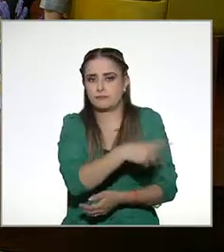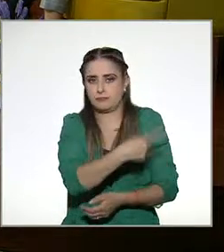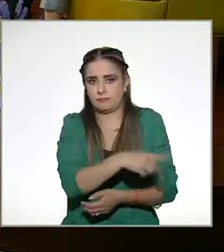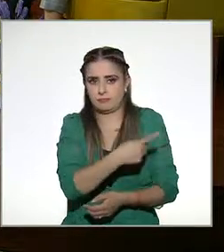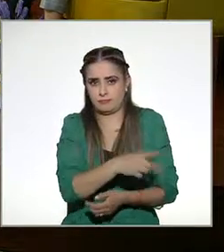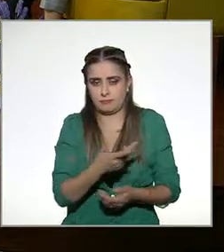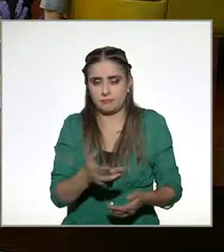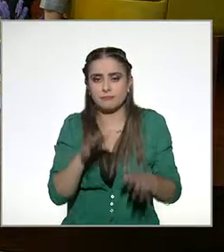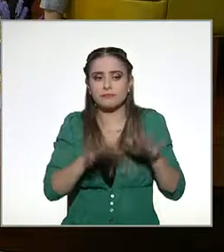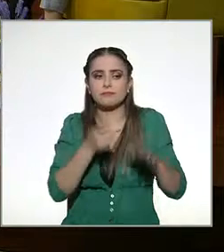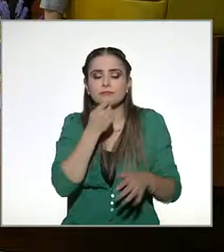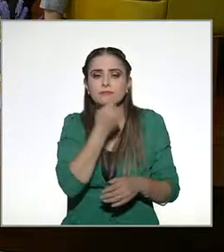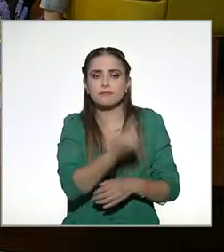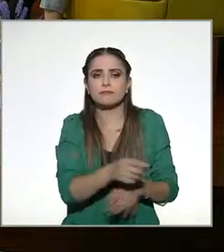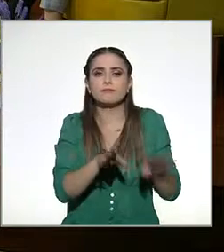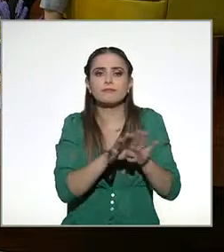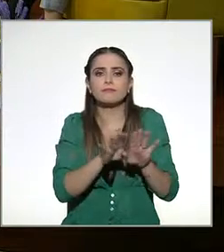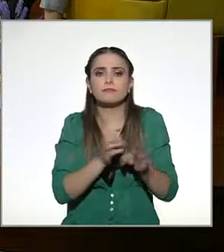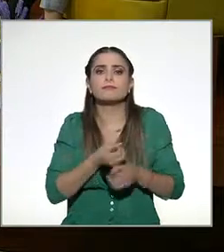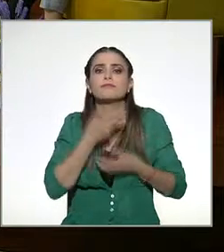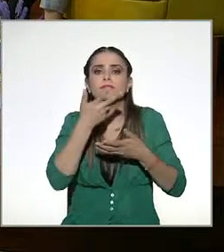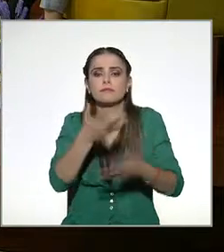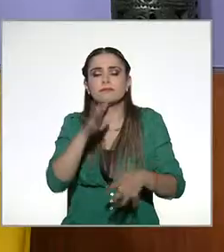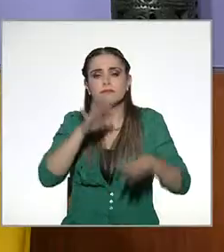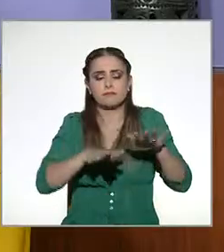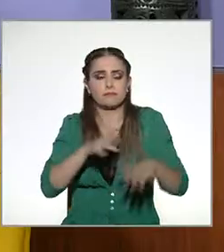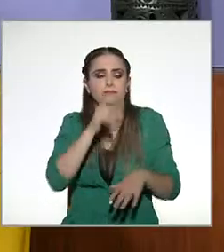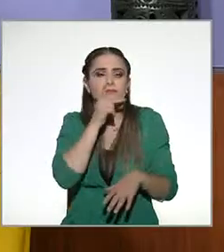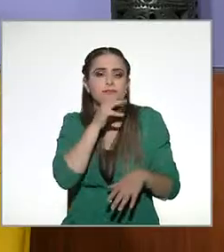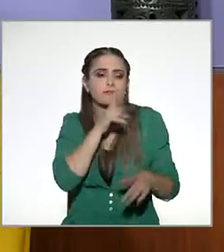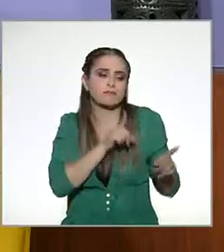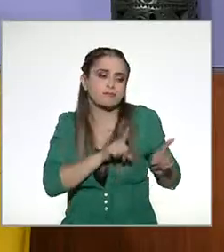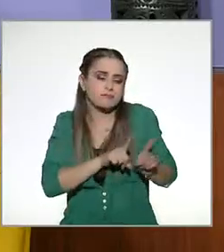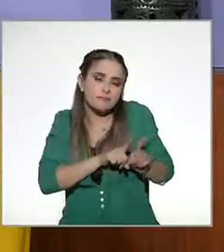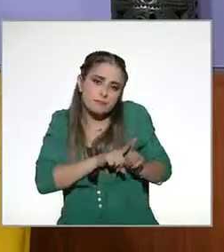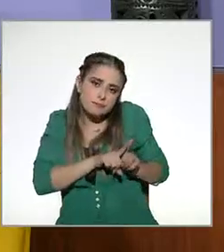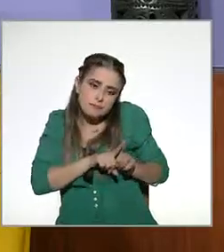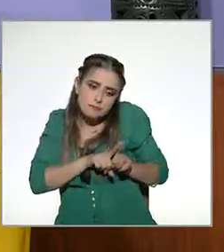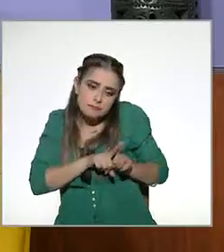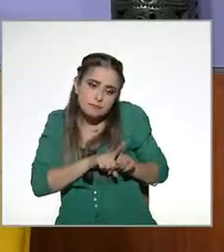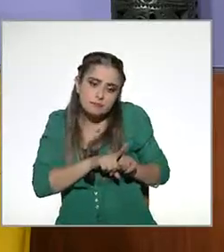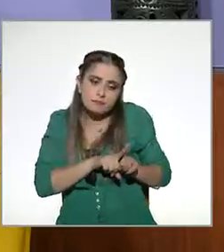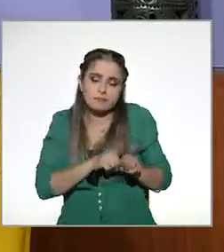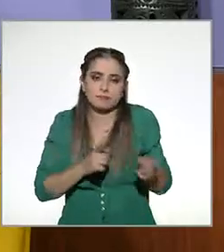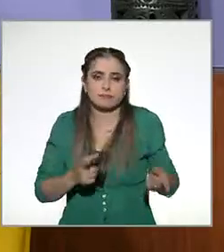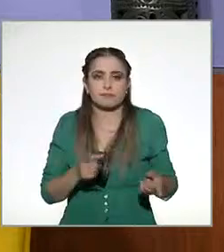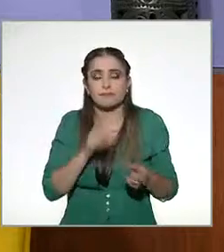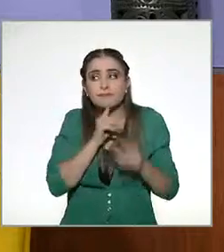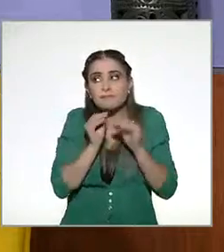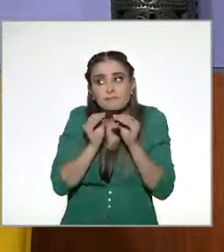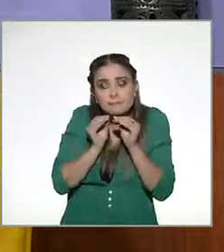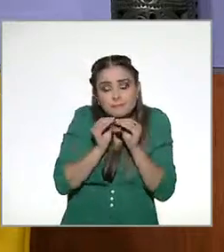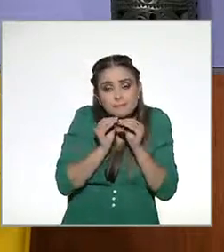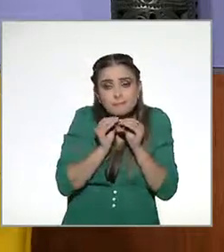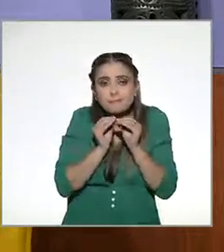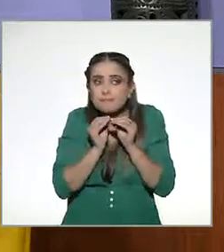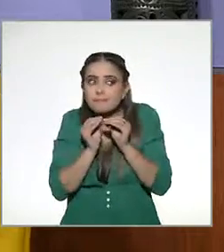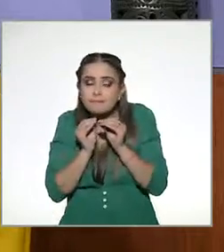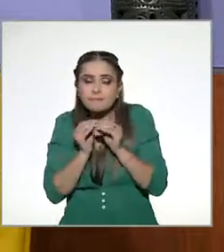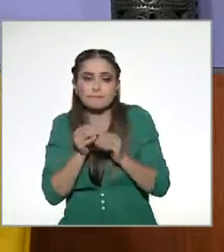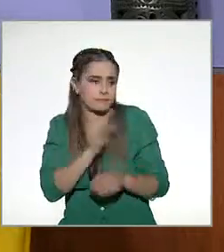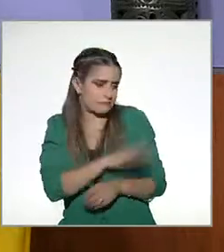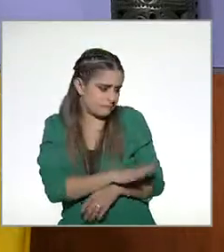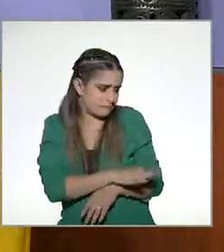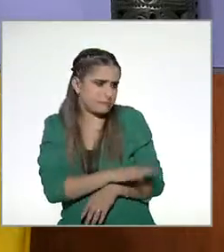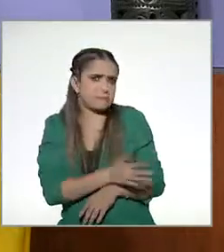lo que pasa es a un niño pequeño, pues entre las piernas de mamá o simplemente como no moviéndose. Y es uno el que le dice,